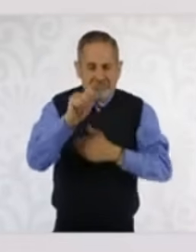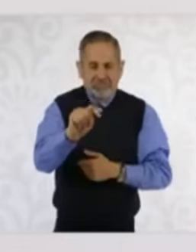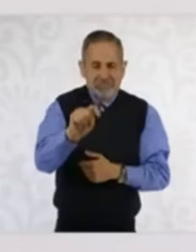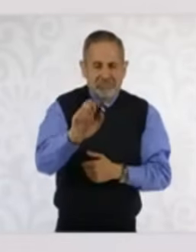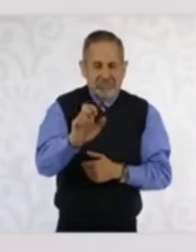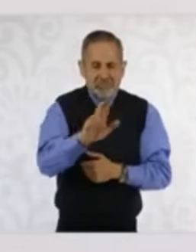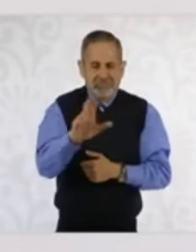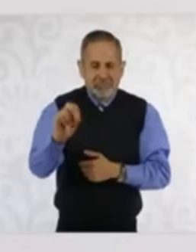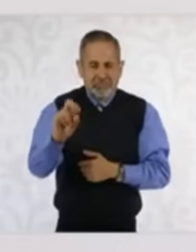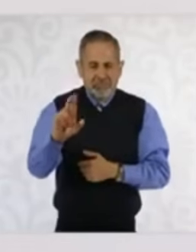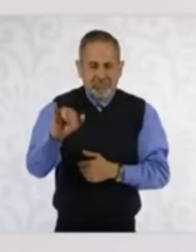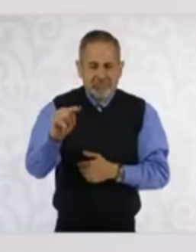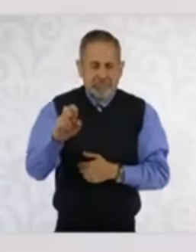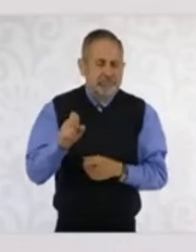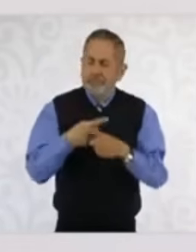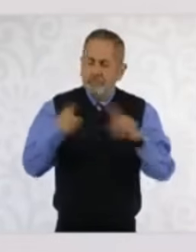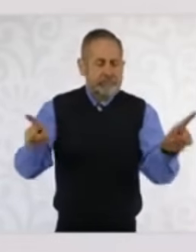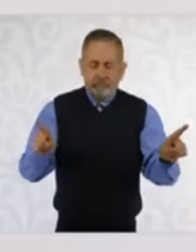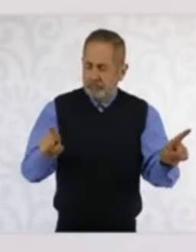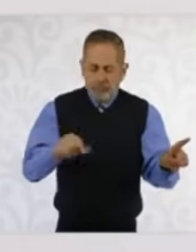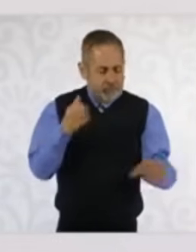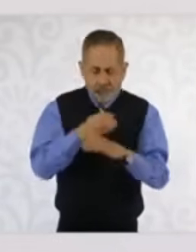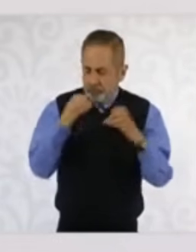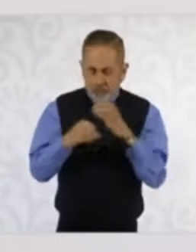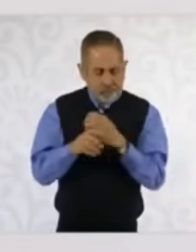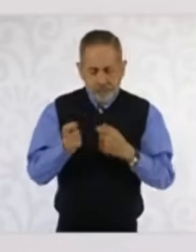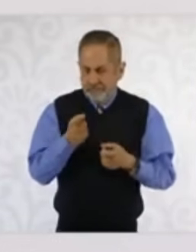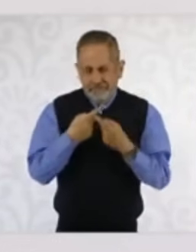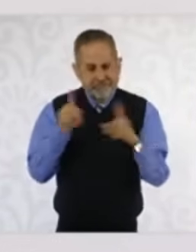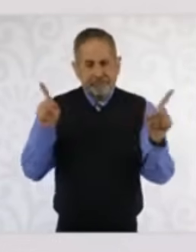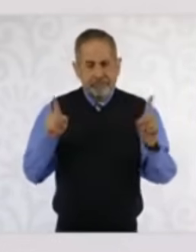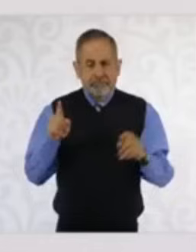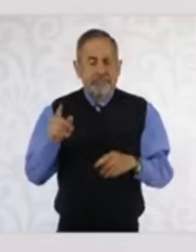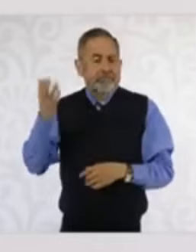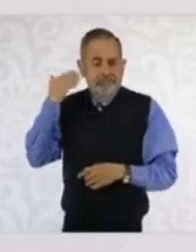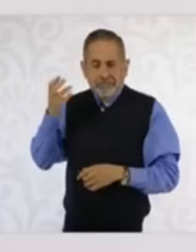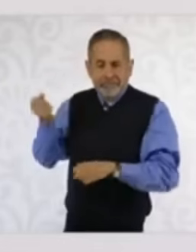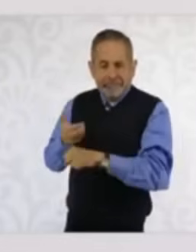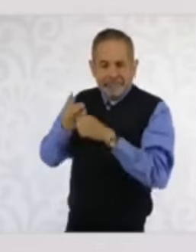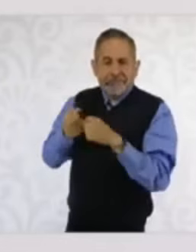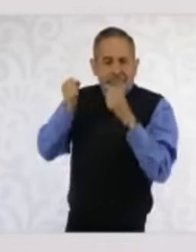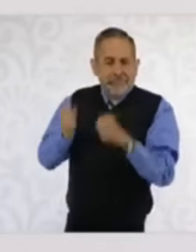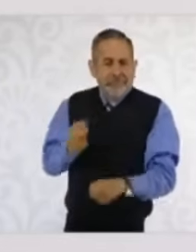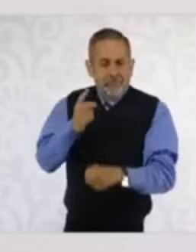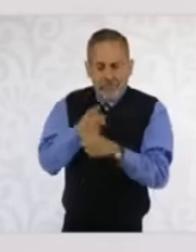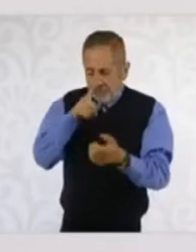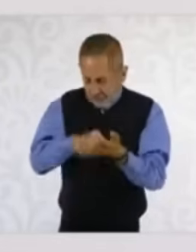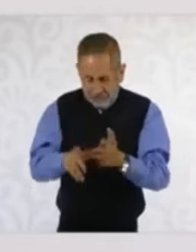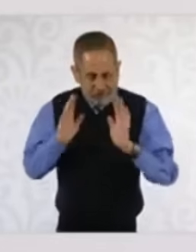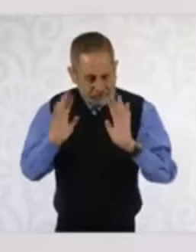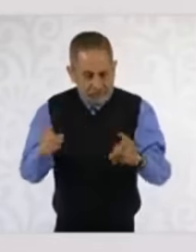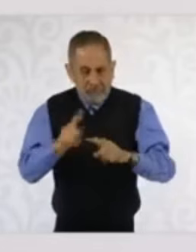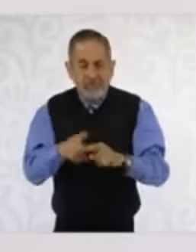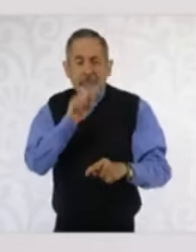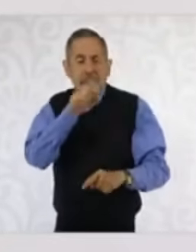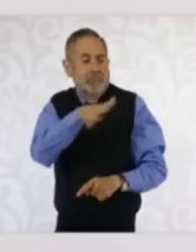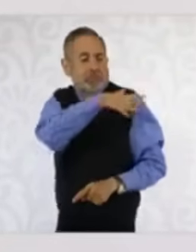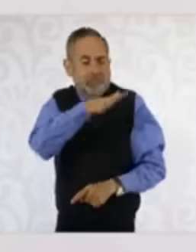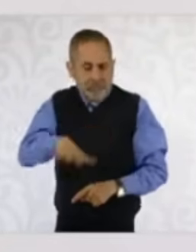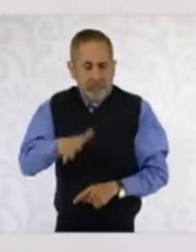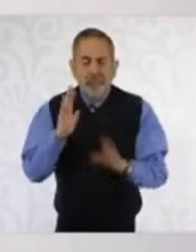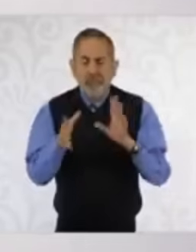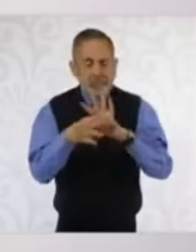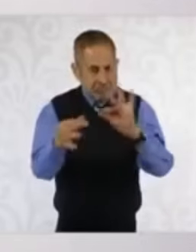No es para menos. A todos nos preocupa cómo van a estar nuestras finanzas en el futuro cercano. La situación está así,